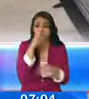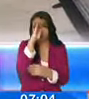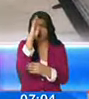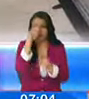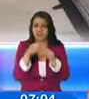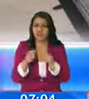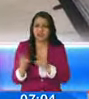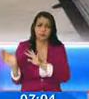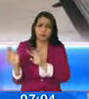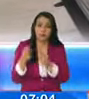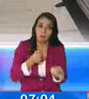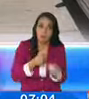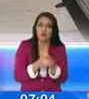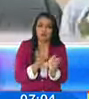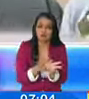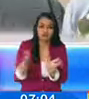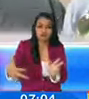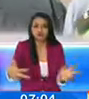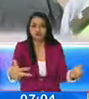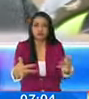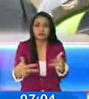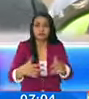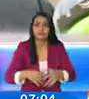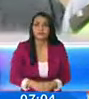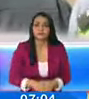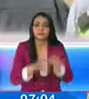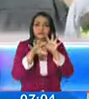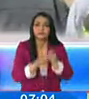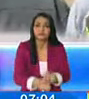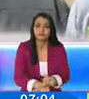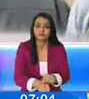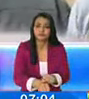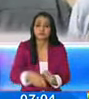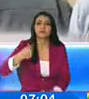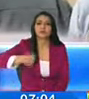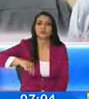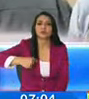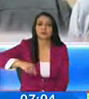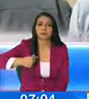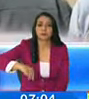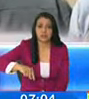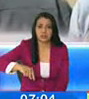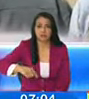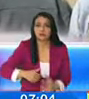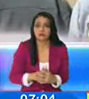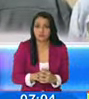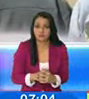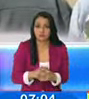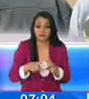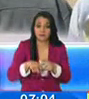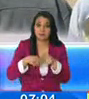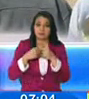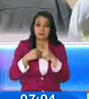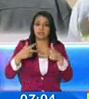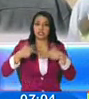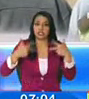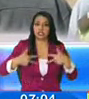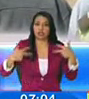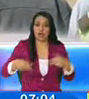varios circuitos para cerrarles el paso. La captura se dio en el sector de Quitumbe. La persecución se dio desde el sector de Chillogallo,